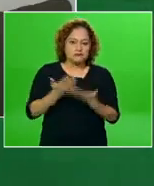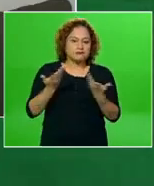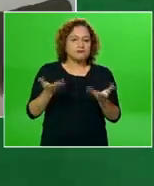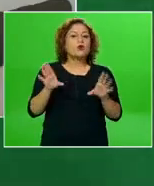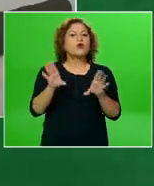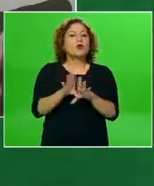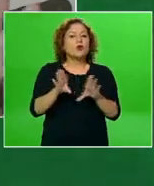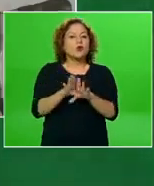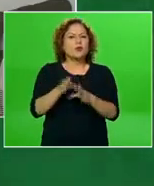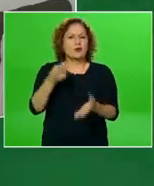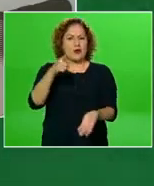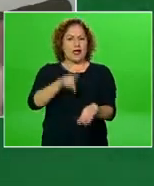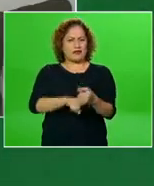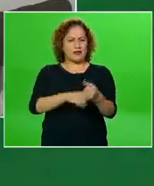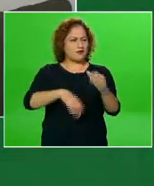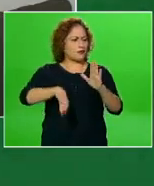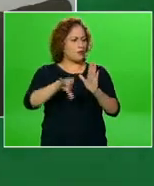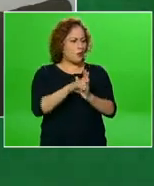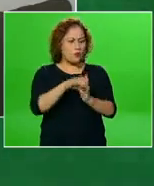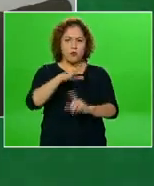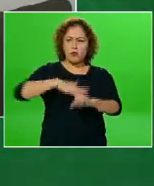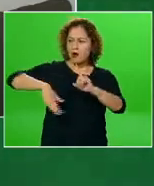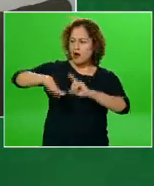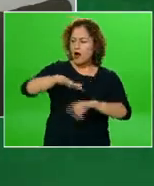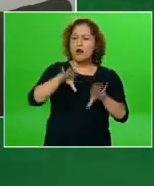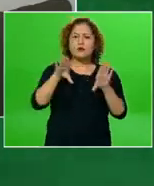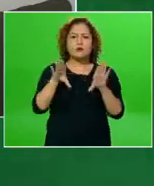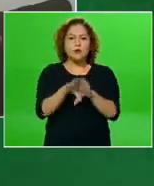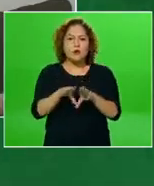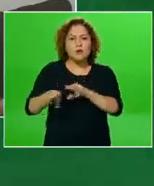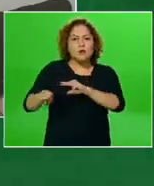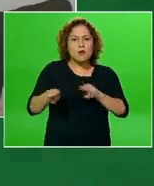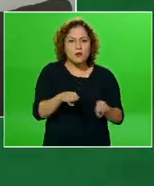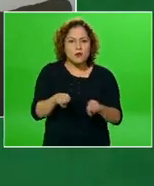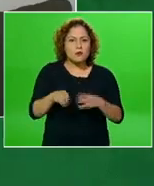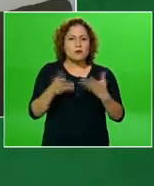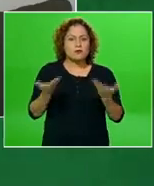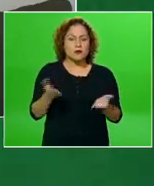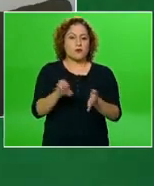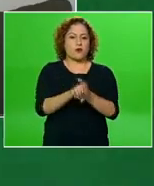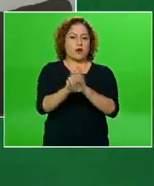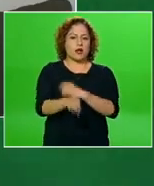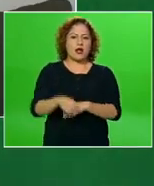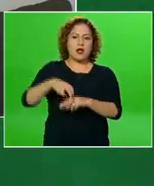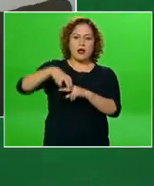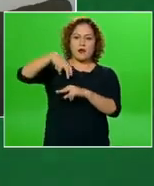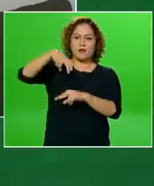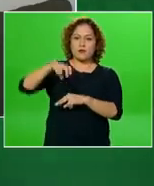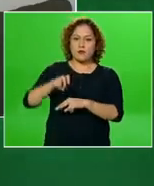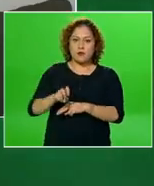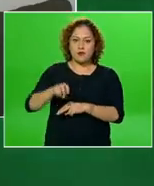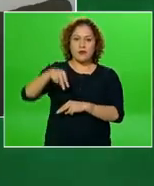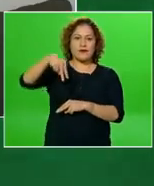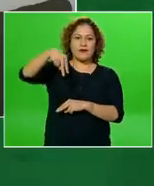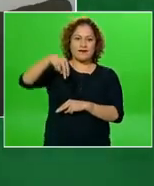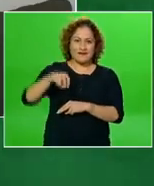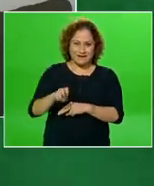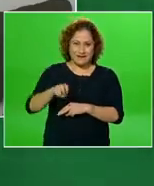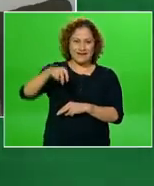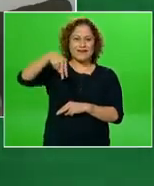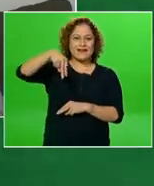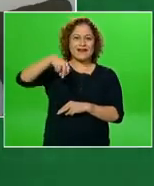músculo fundamento de nuestra habitación para poder las sentadillas como decía sobre el ejercicio excelente